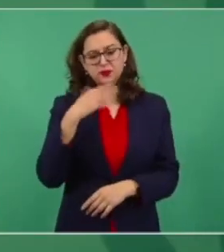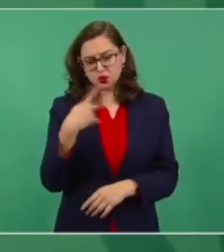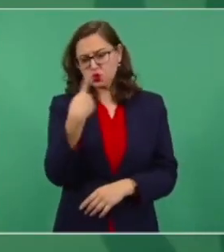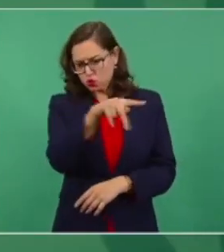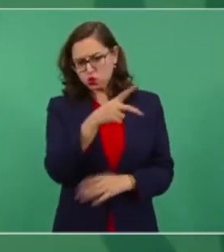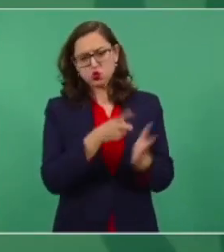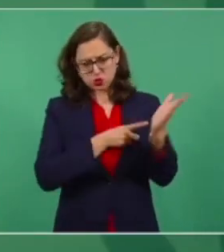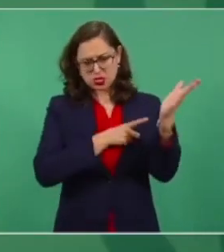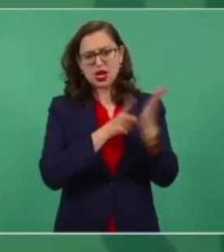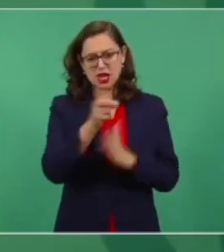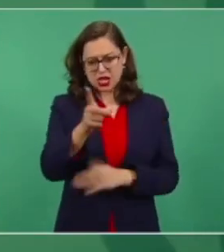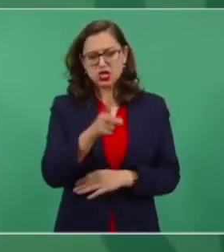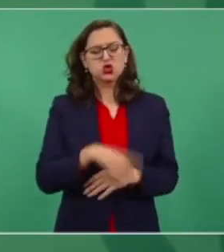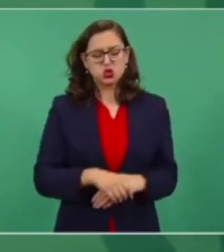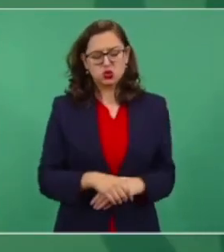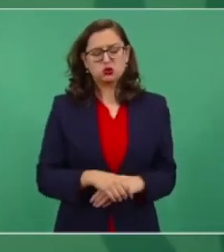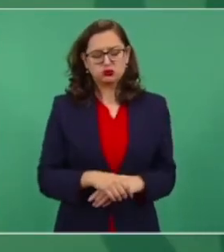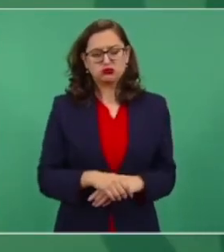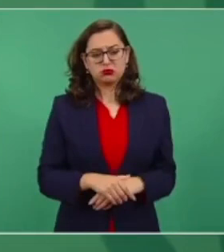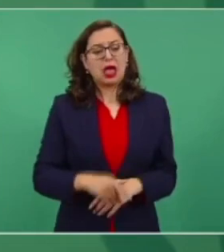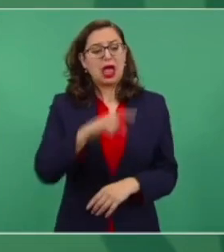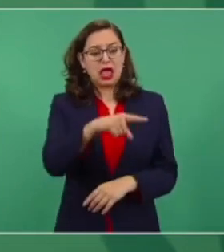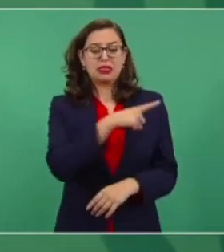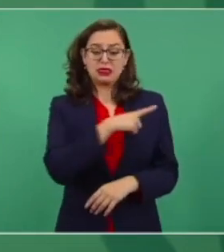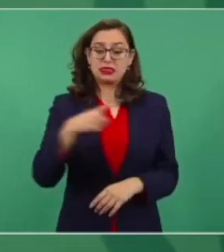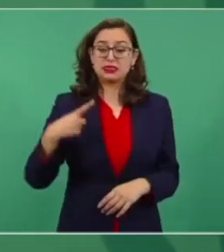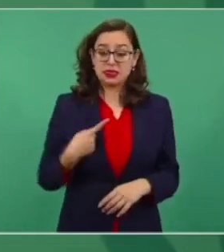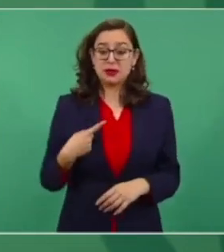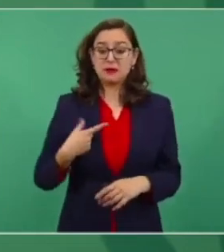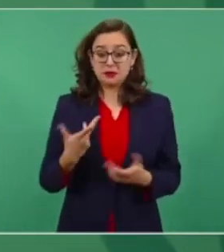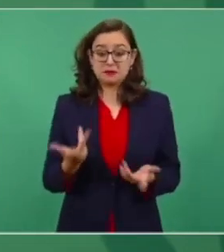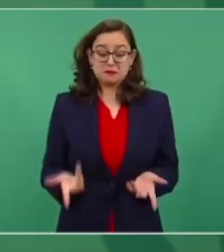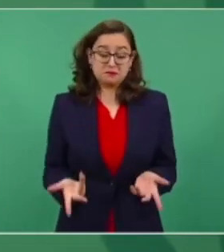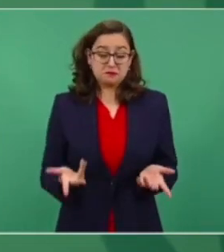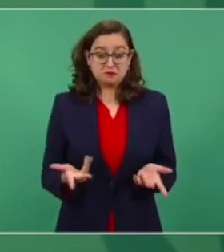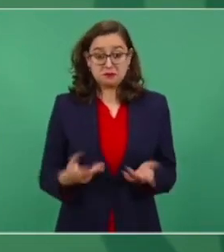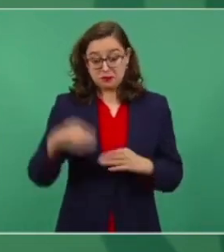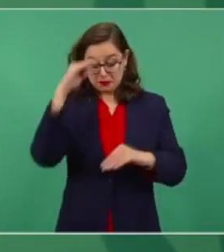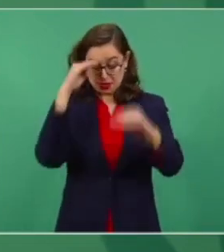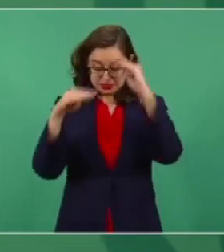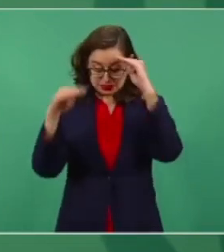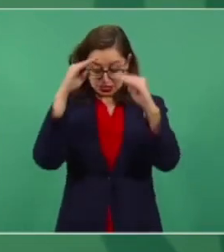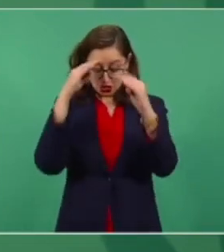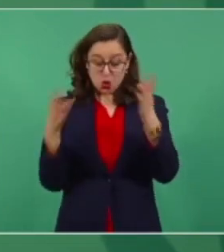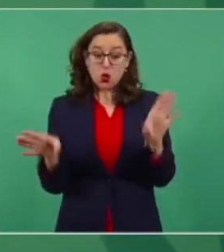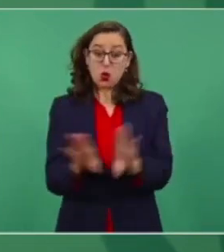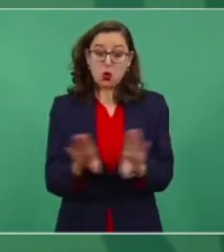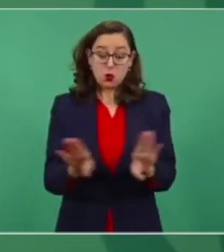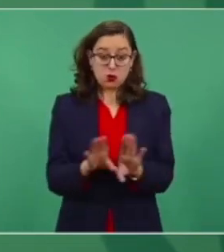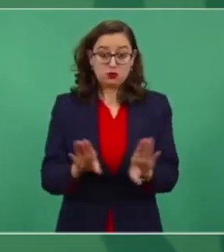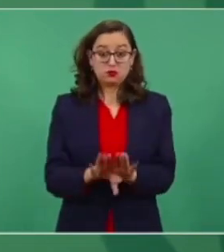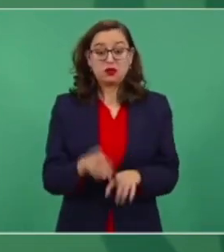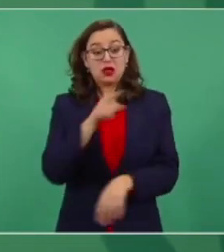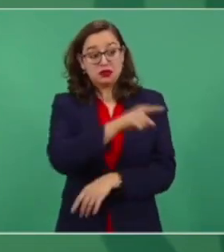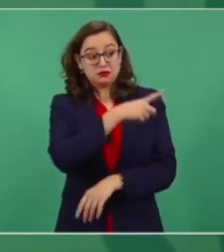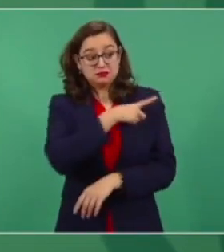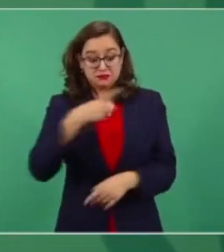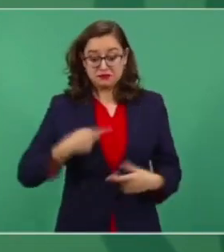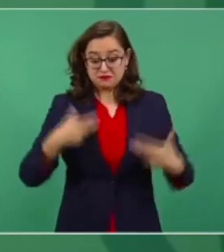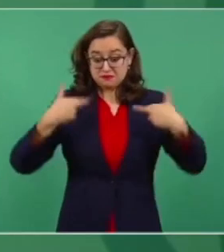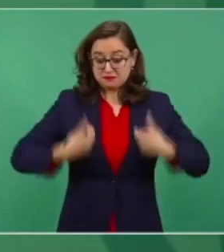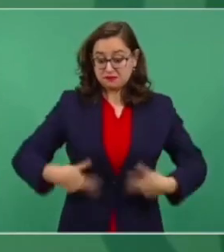porque pues si se gobierna un estado, se representa a los ciudadanos, pues se tiene que